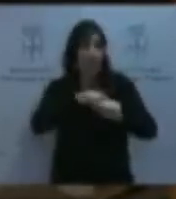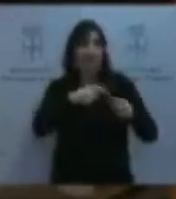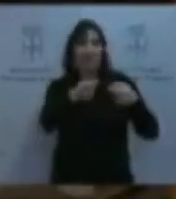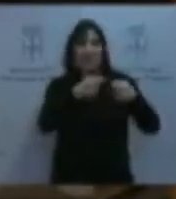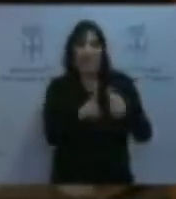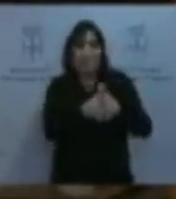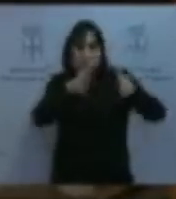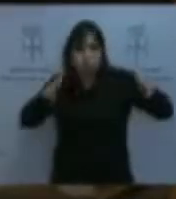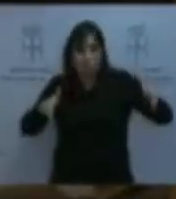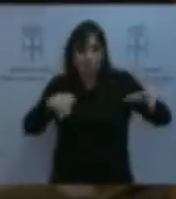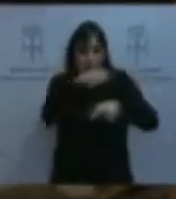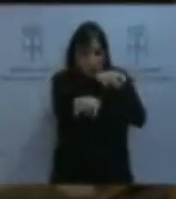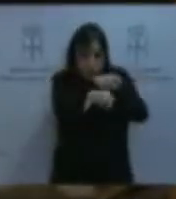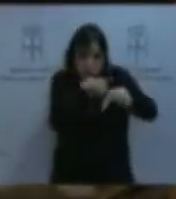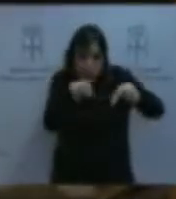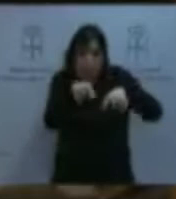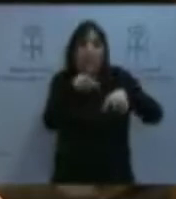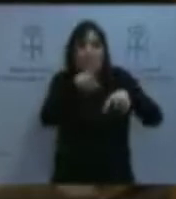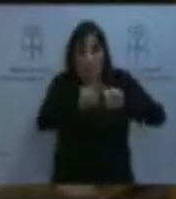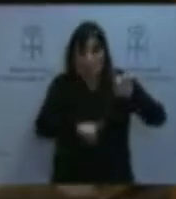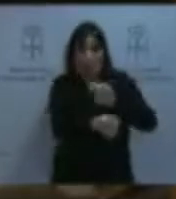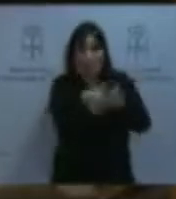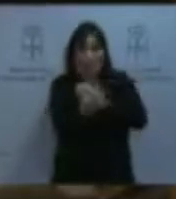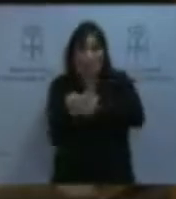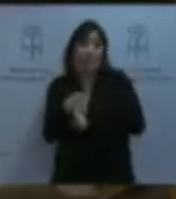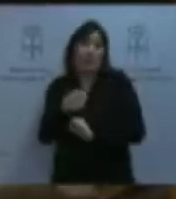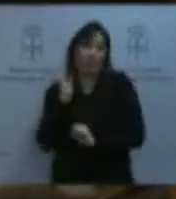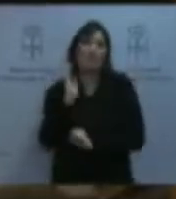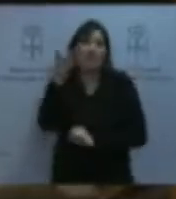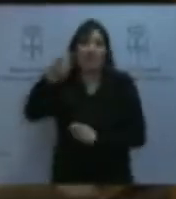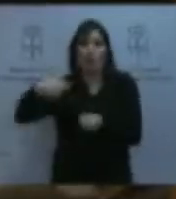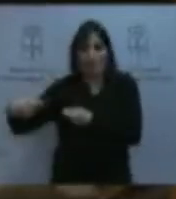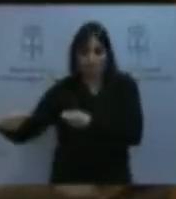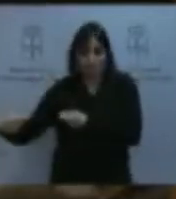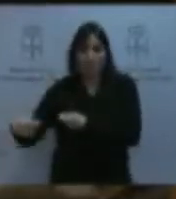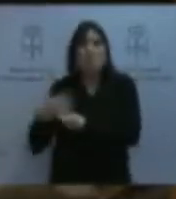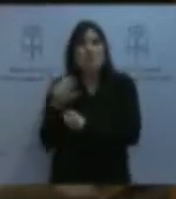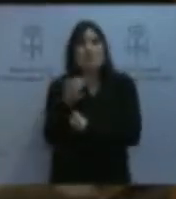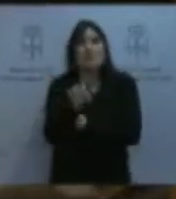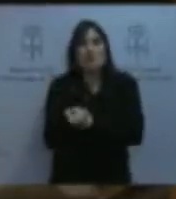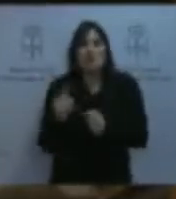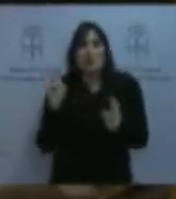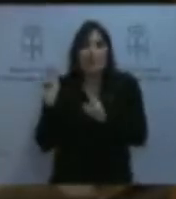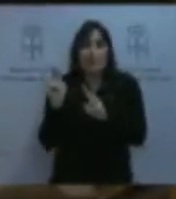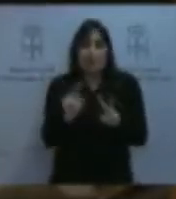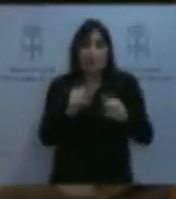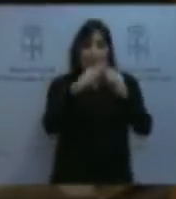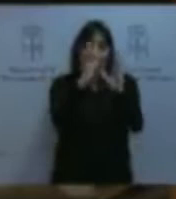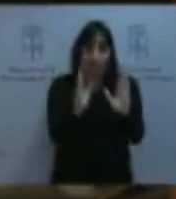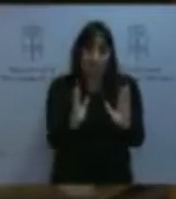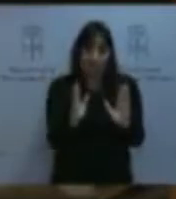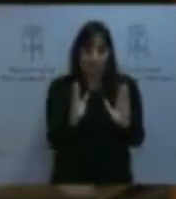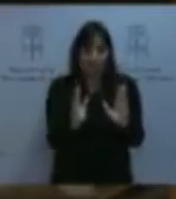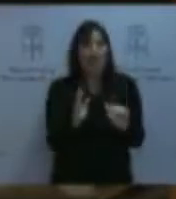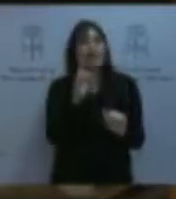por otro lado porque afectan al comercio, y además nos encontramos con que la vivienda y determinado tipo de bienes están lejos de